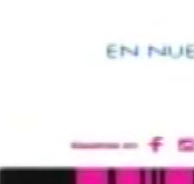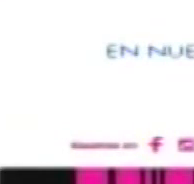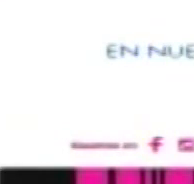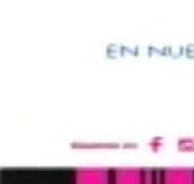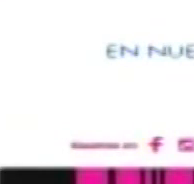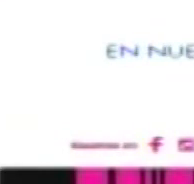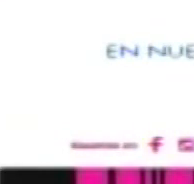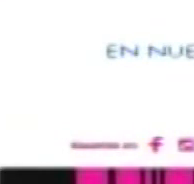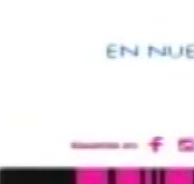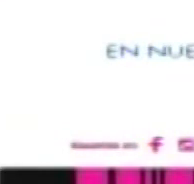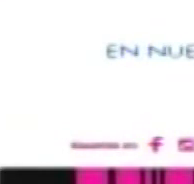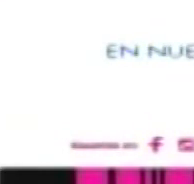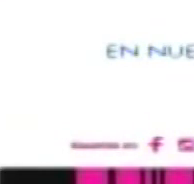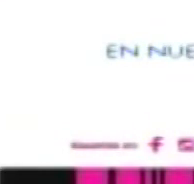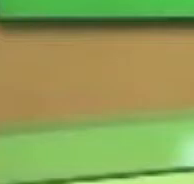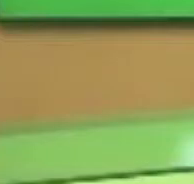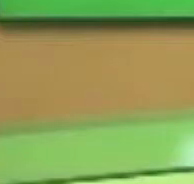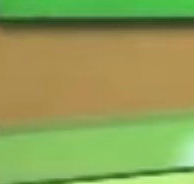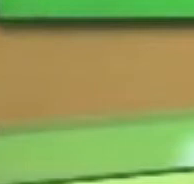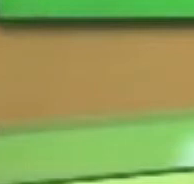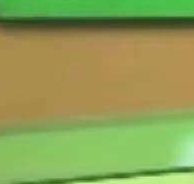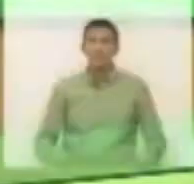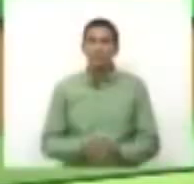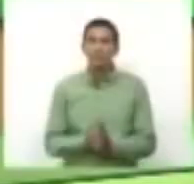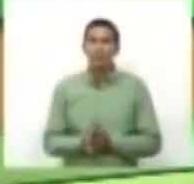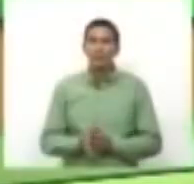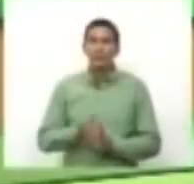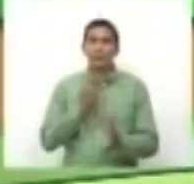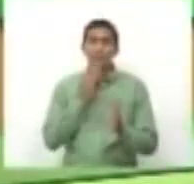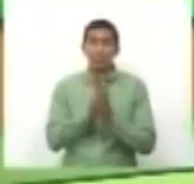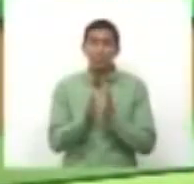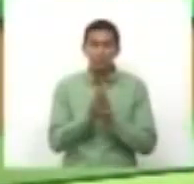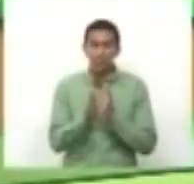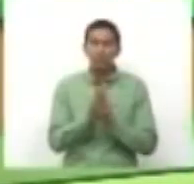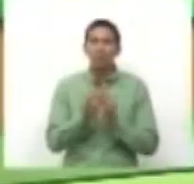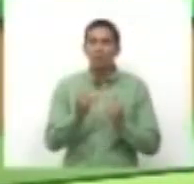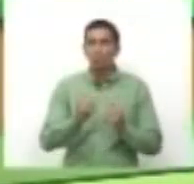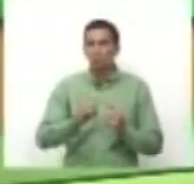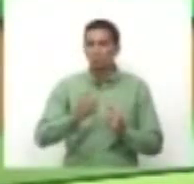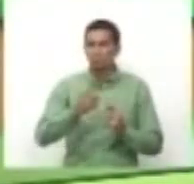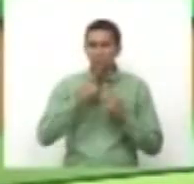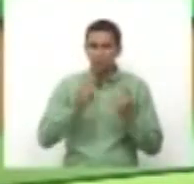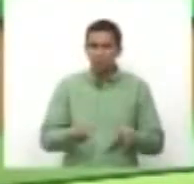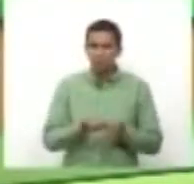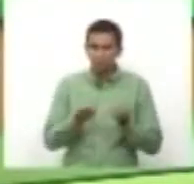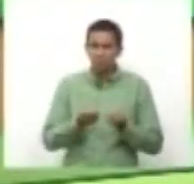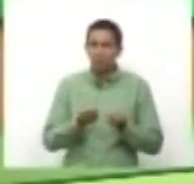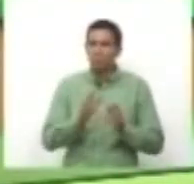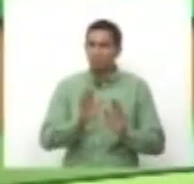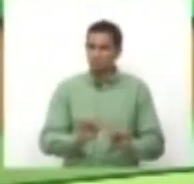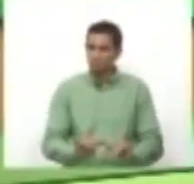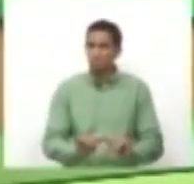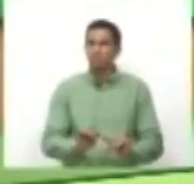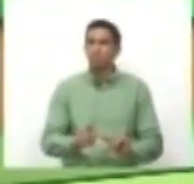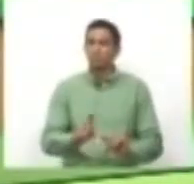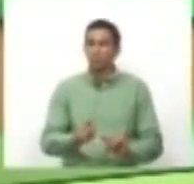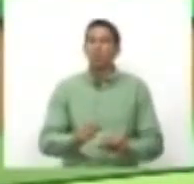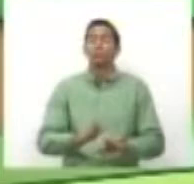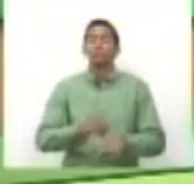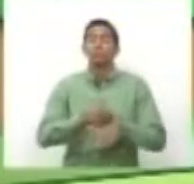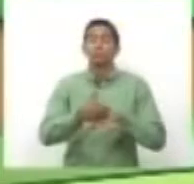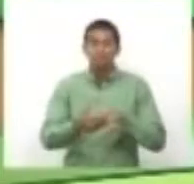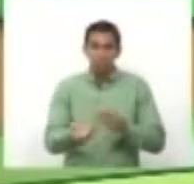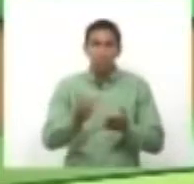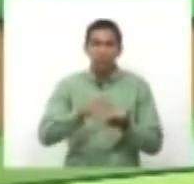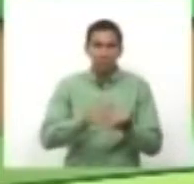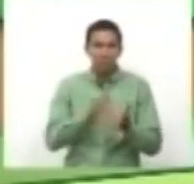Buenavista, 15 años contigo. Con esta información hacemos entonces una primera pausa aquí en las noticias. No se muevan porque en breve retornamos con muchísimo